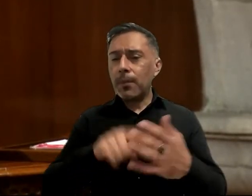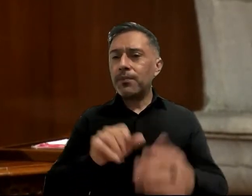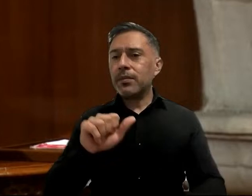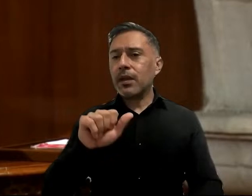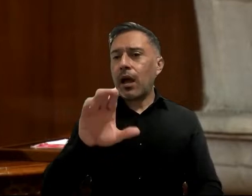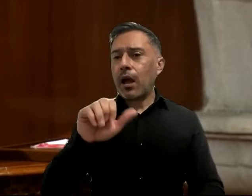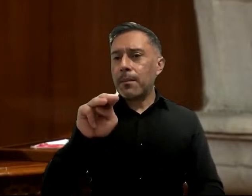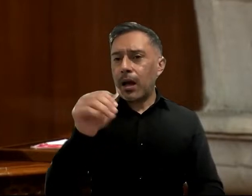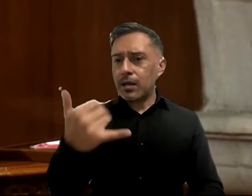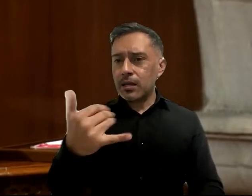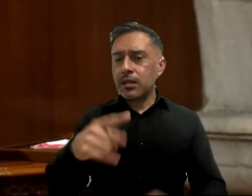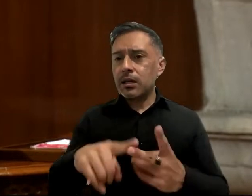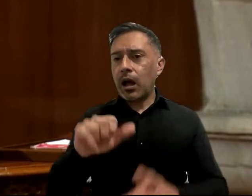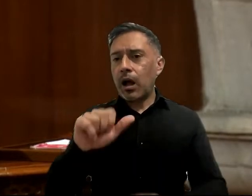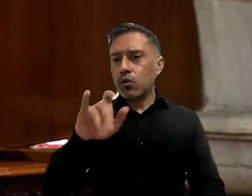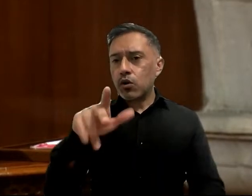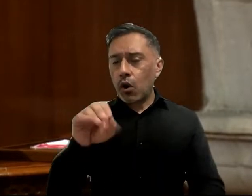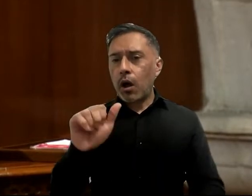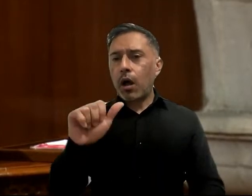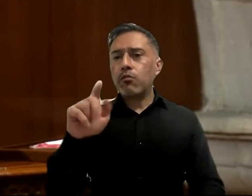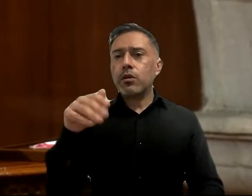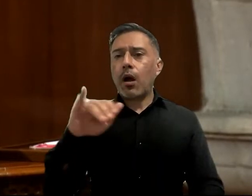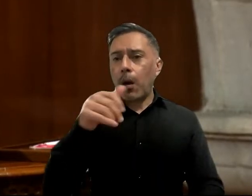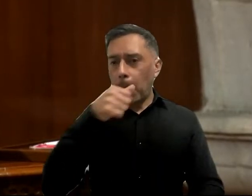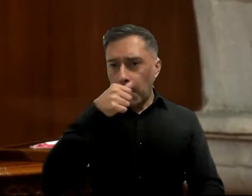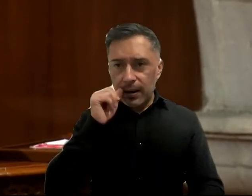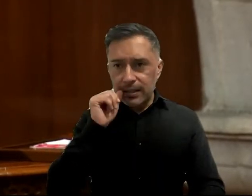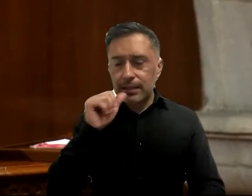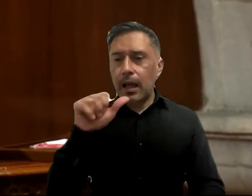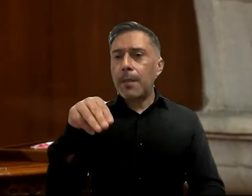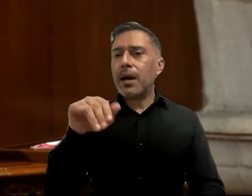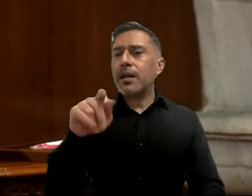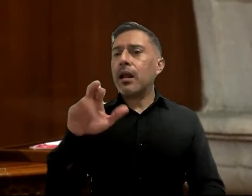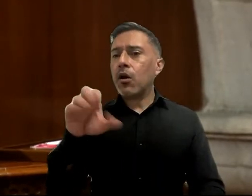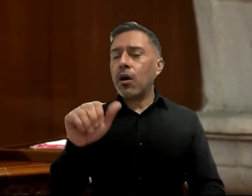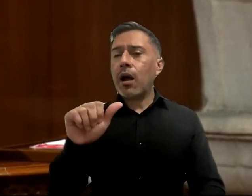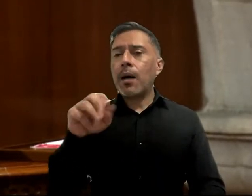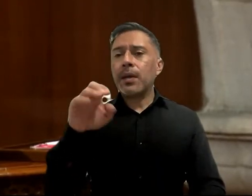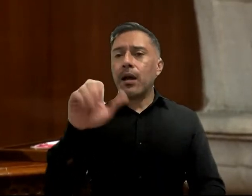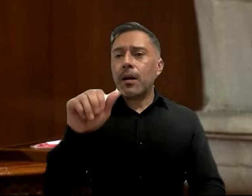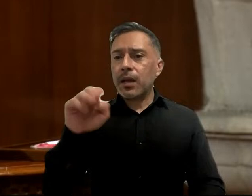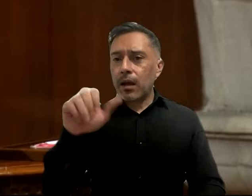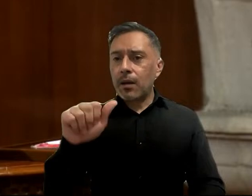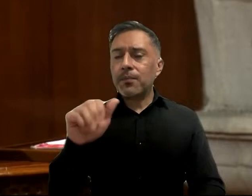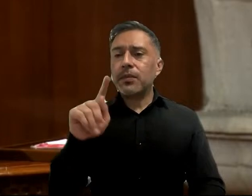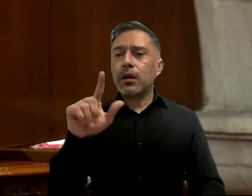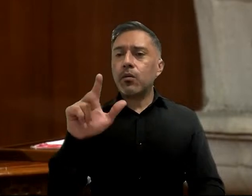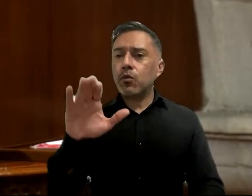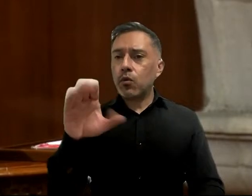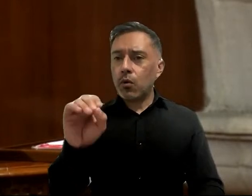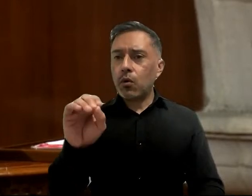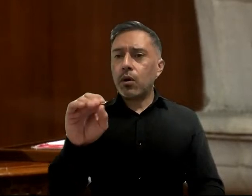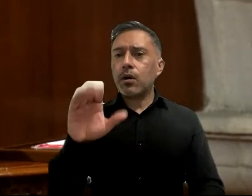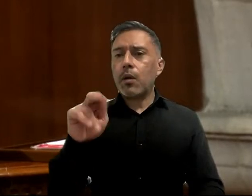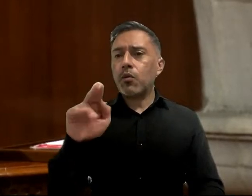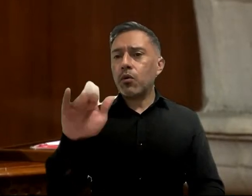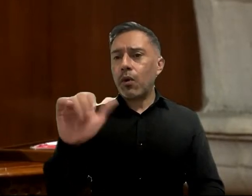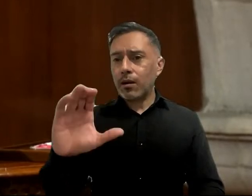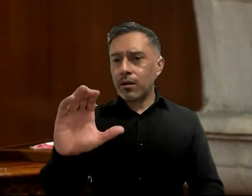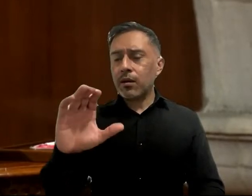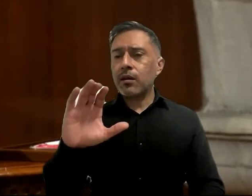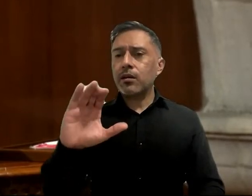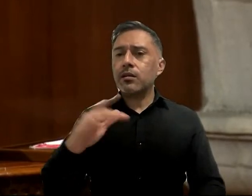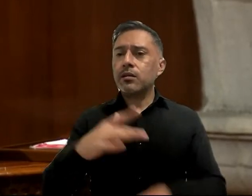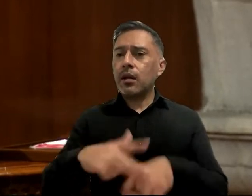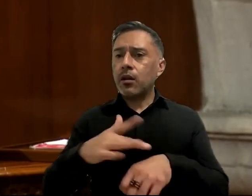Acambay, Aculco, Almoloya de Juárez, Amanalco, Amecameca, Atlacomulco, Capuluac,